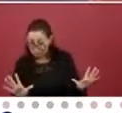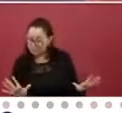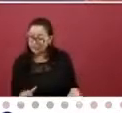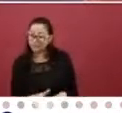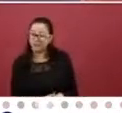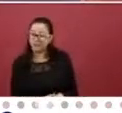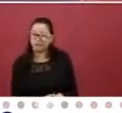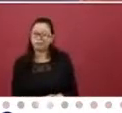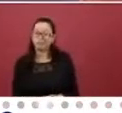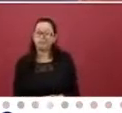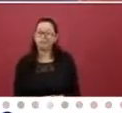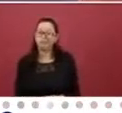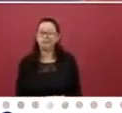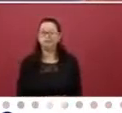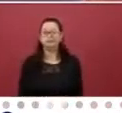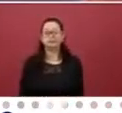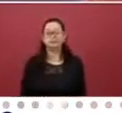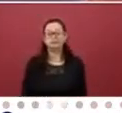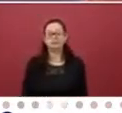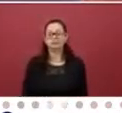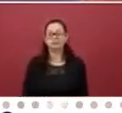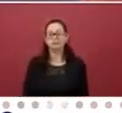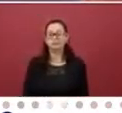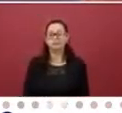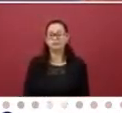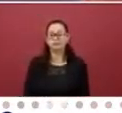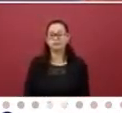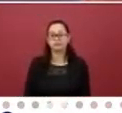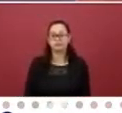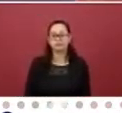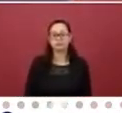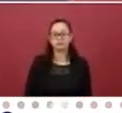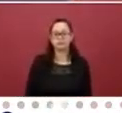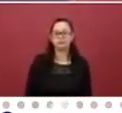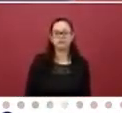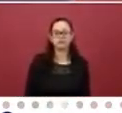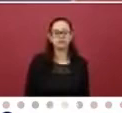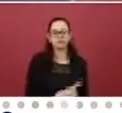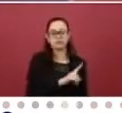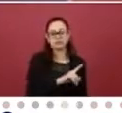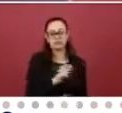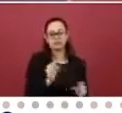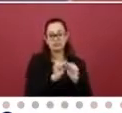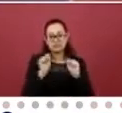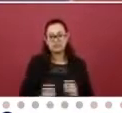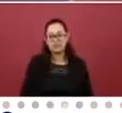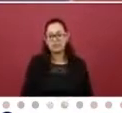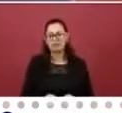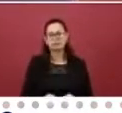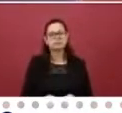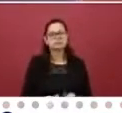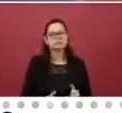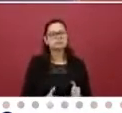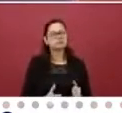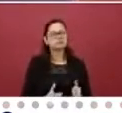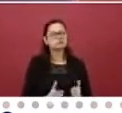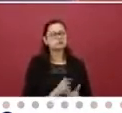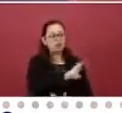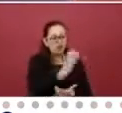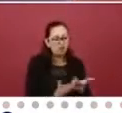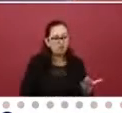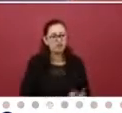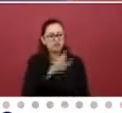su juicio, la neutralidad de su juicio. Entonces, esa información, lo que es la declaración fiscal, la declaración de intereses, la